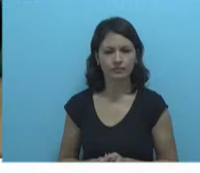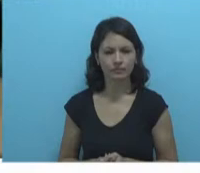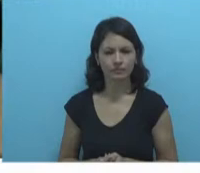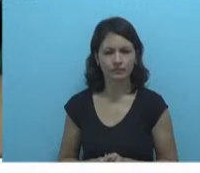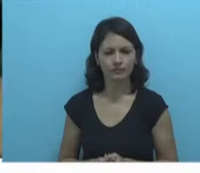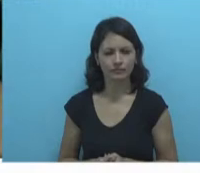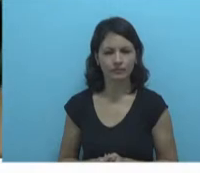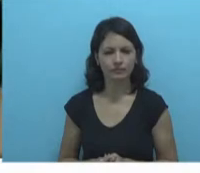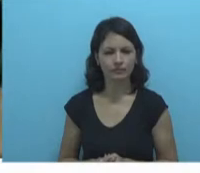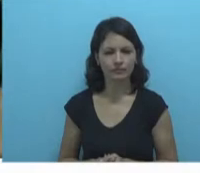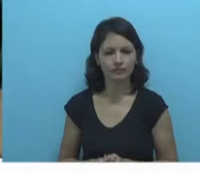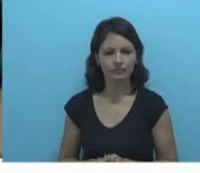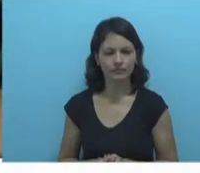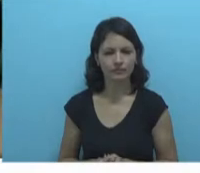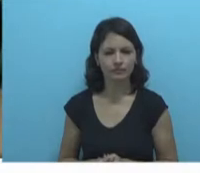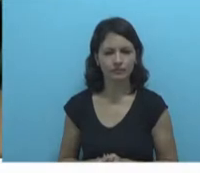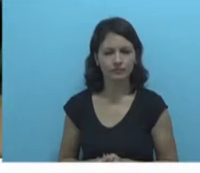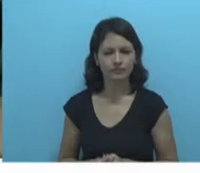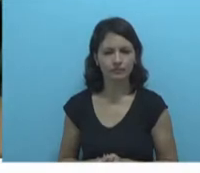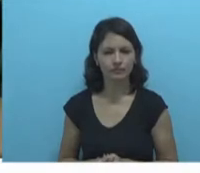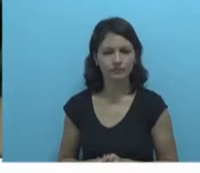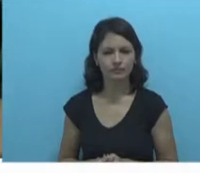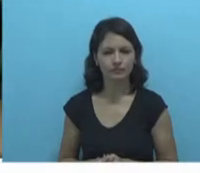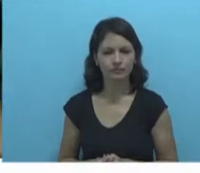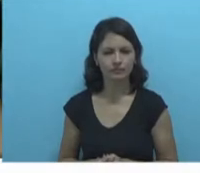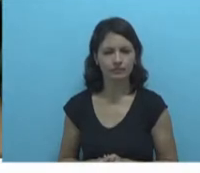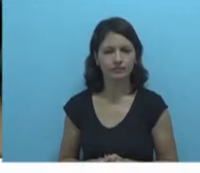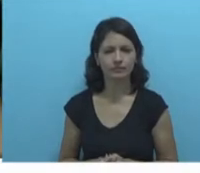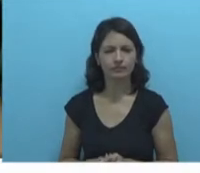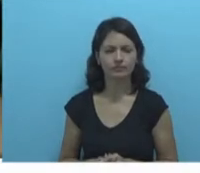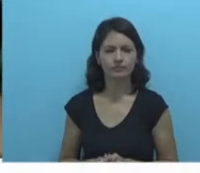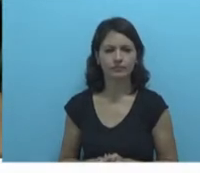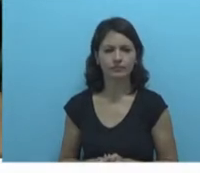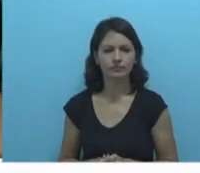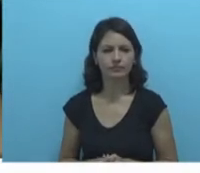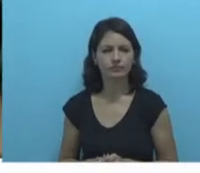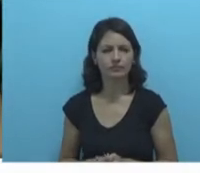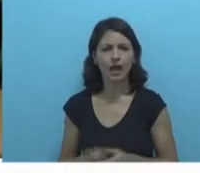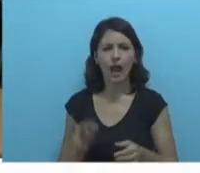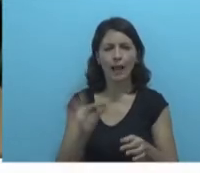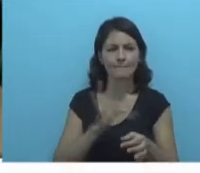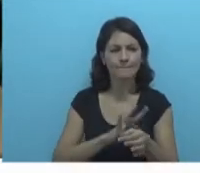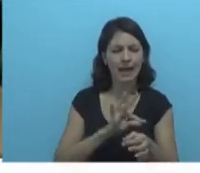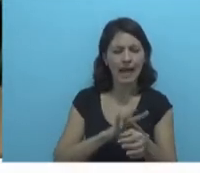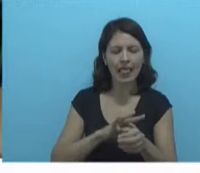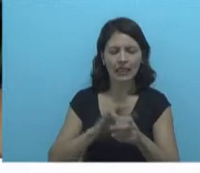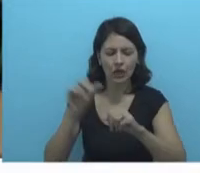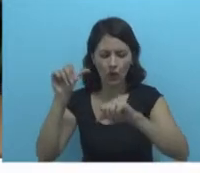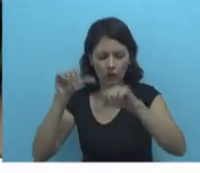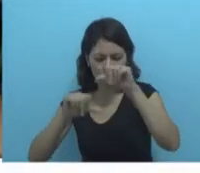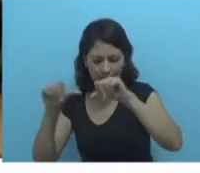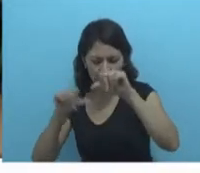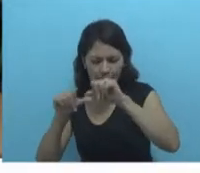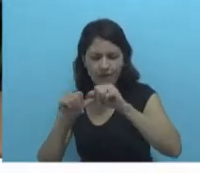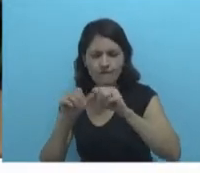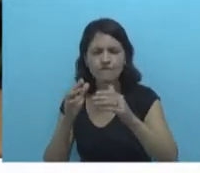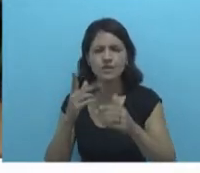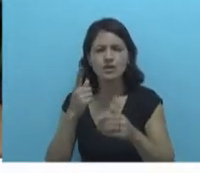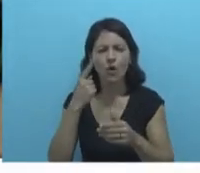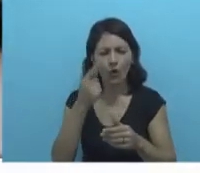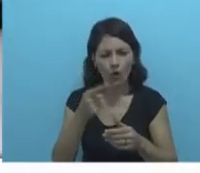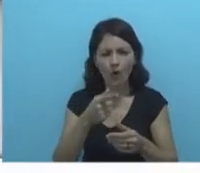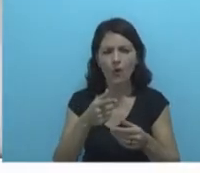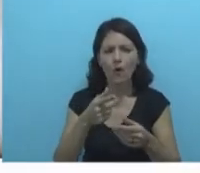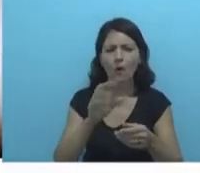como les decía, sabemos que con el correr de este tiempo, los médicos y los científicos han podido generar mucho conocimiento en relación a este